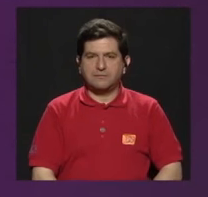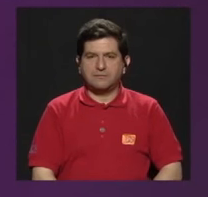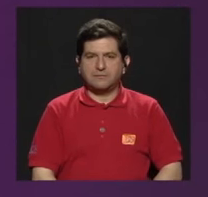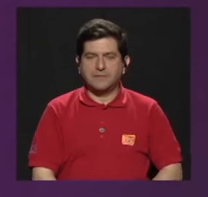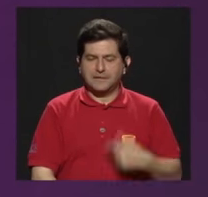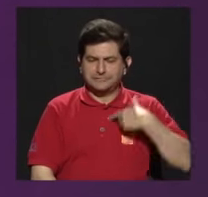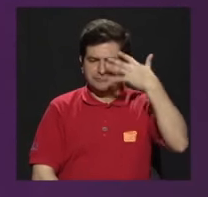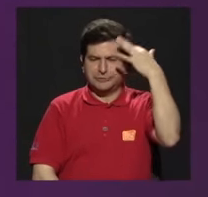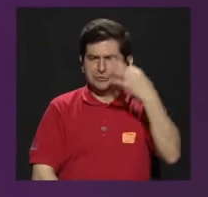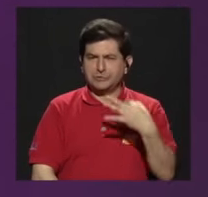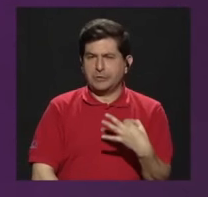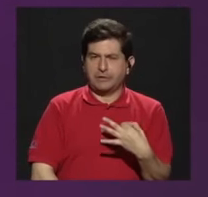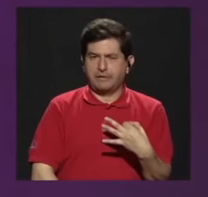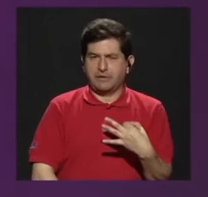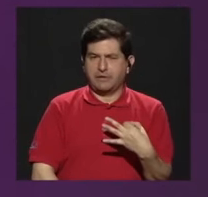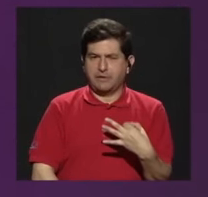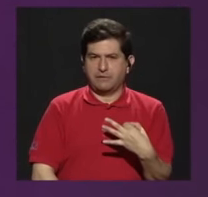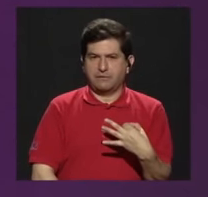Creo que,